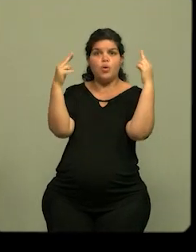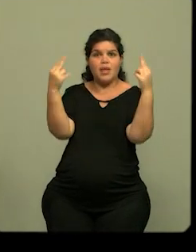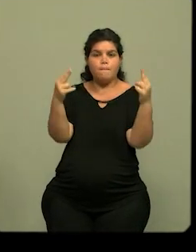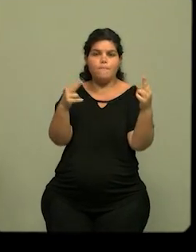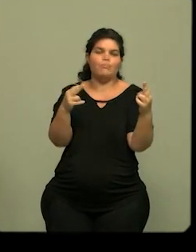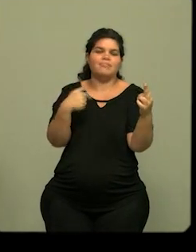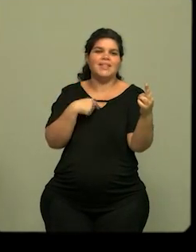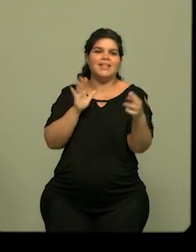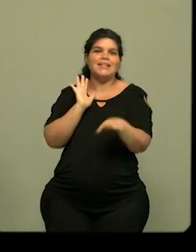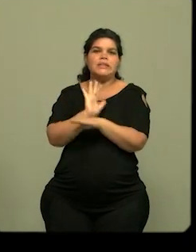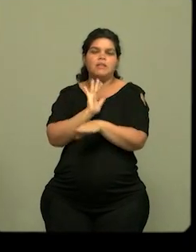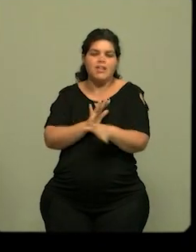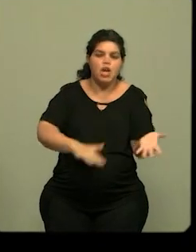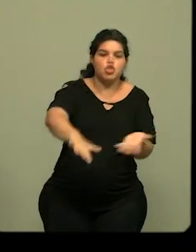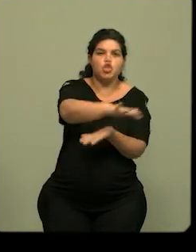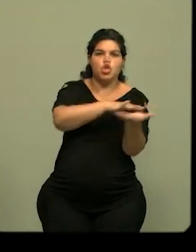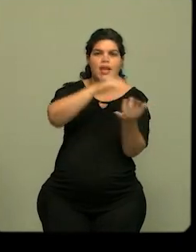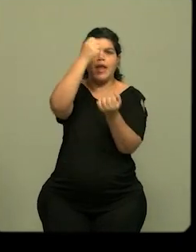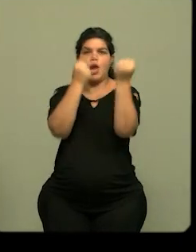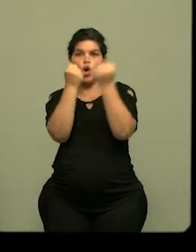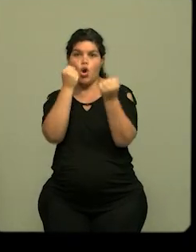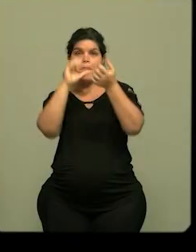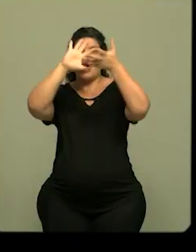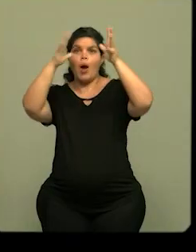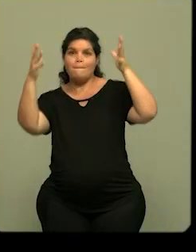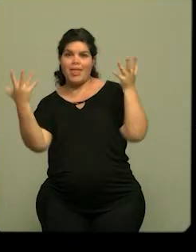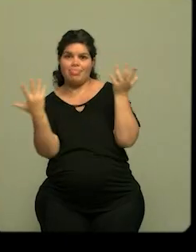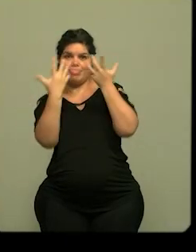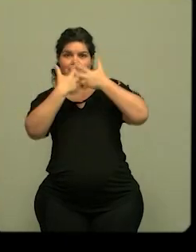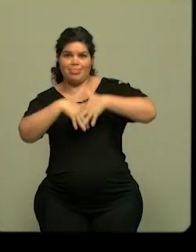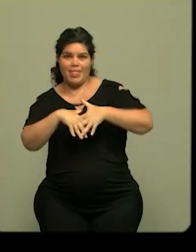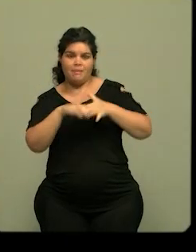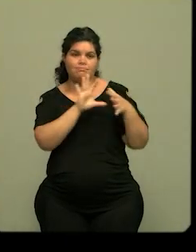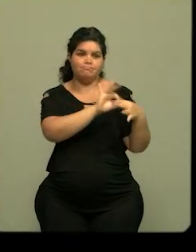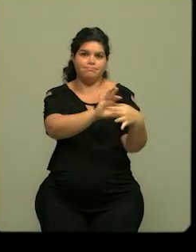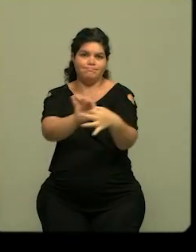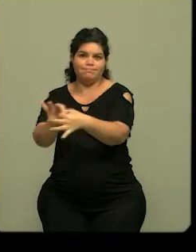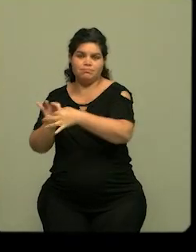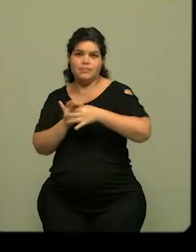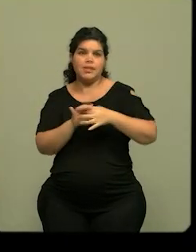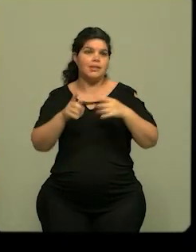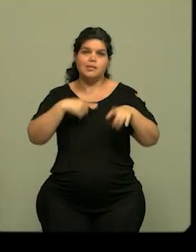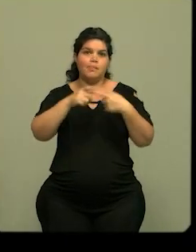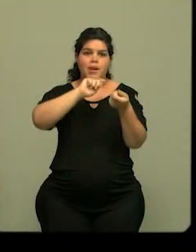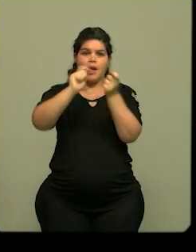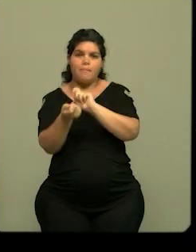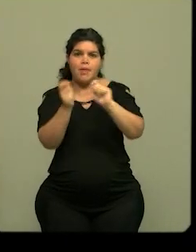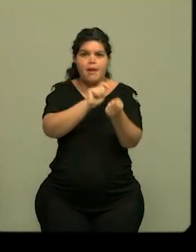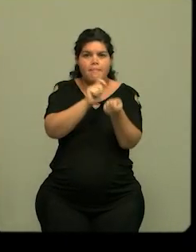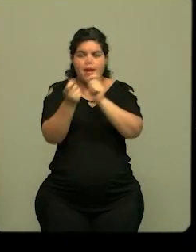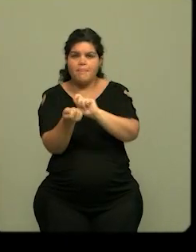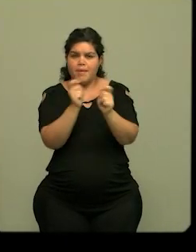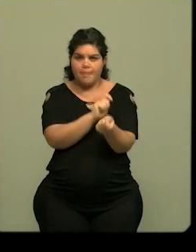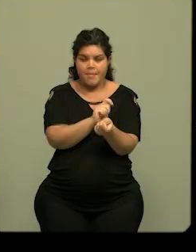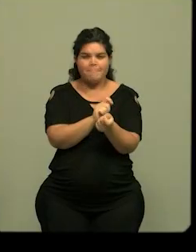social, económico y ambiental, te diría. Sí, Se va renovando constantemente, es muy dinámico. Es muy difícil